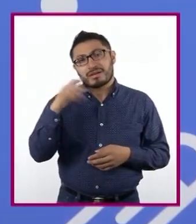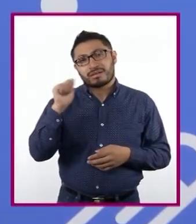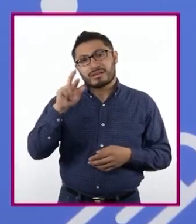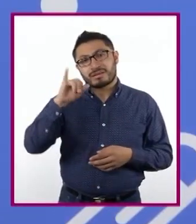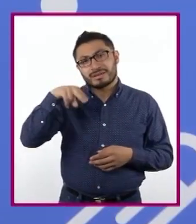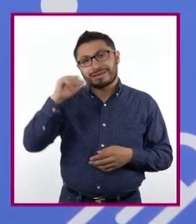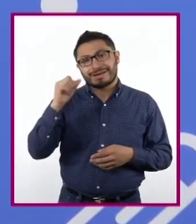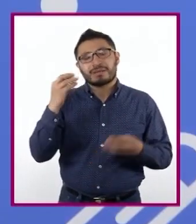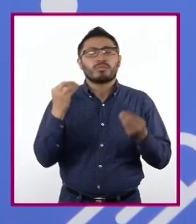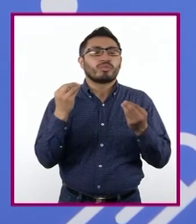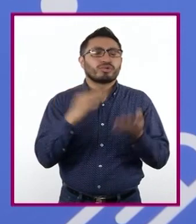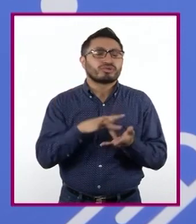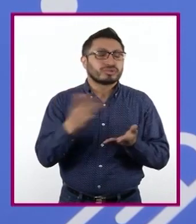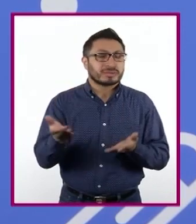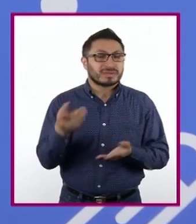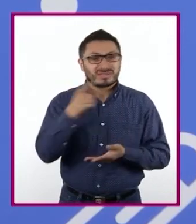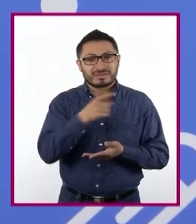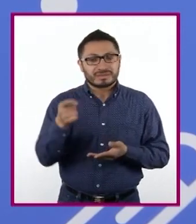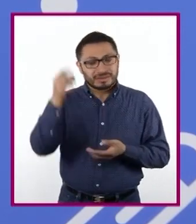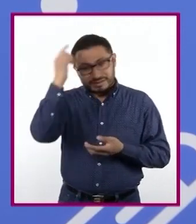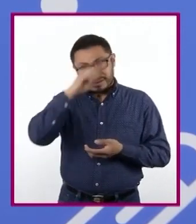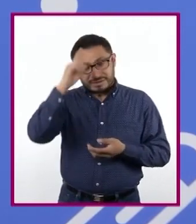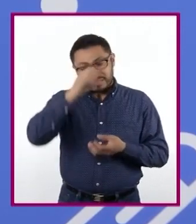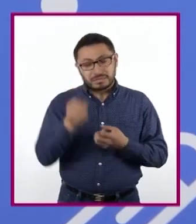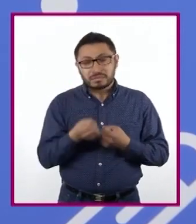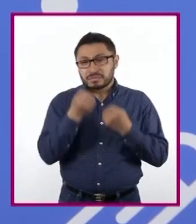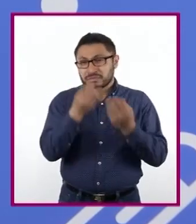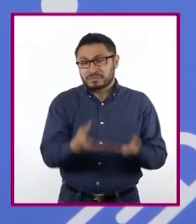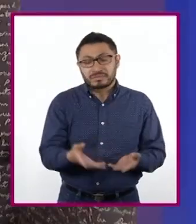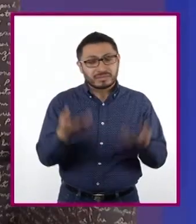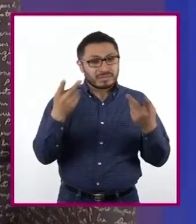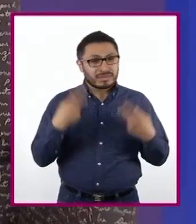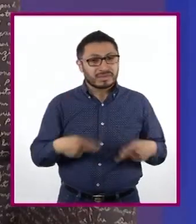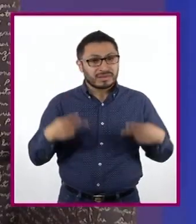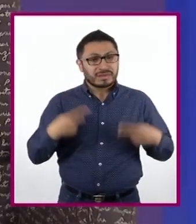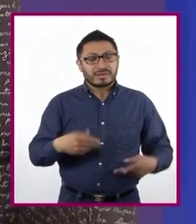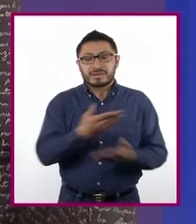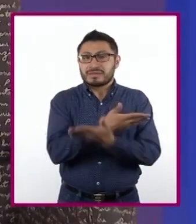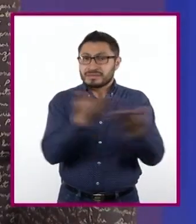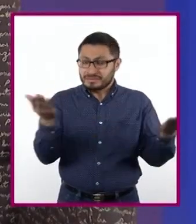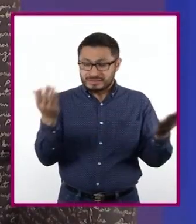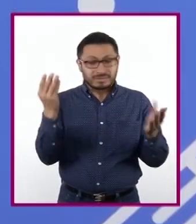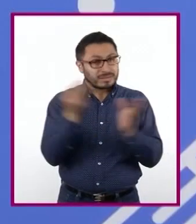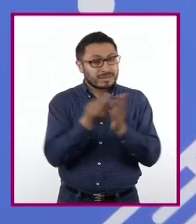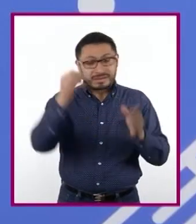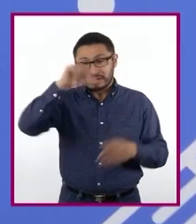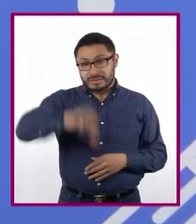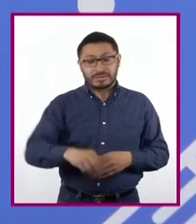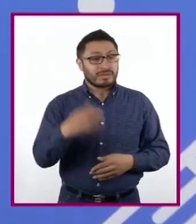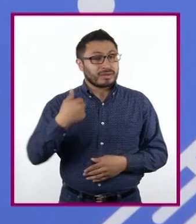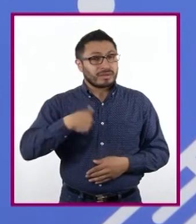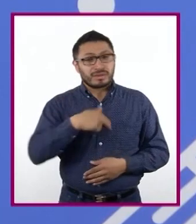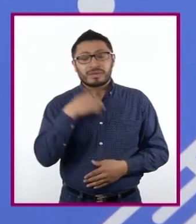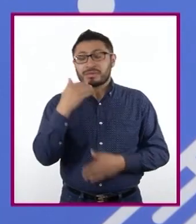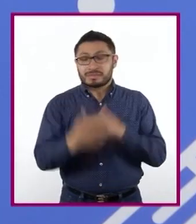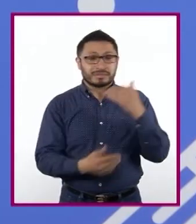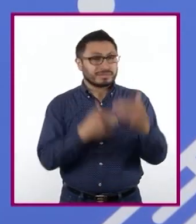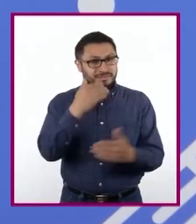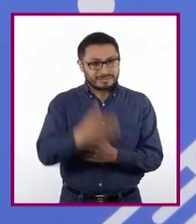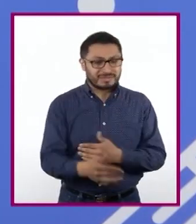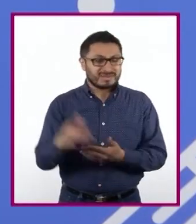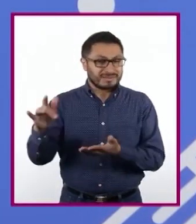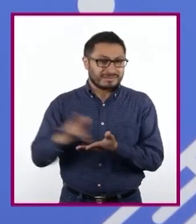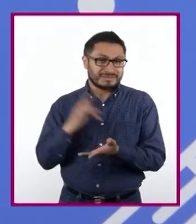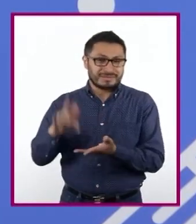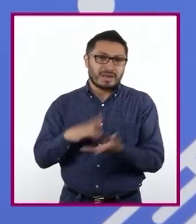muy agradecidos por las aportaciones hechas a la presente sesión. Hemos avanzado con su